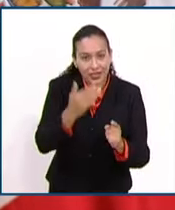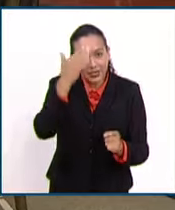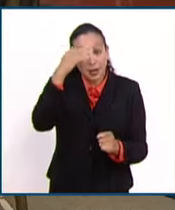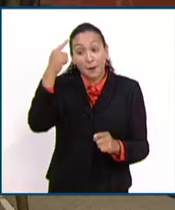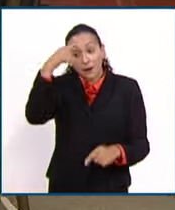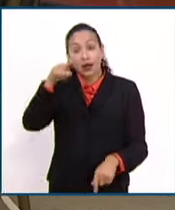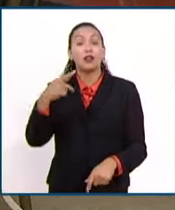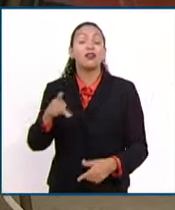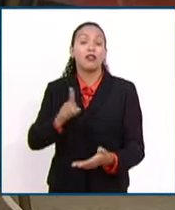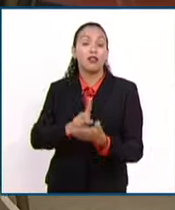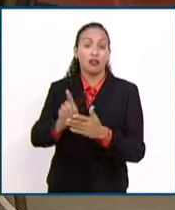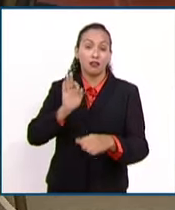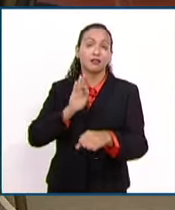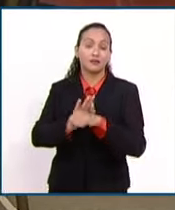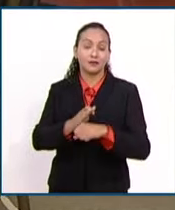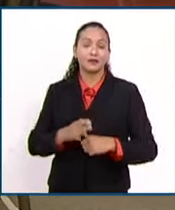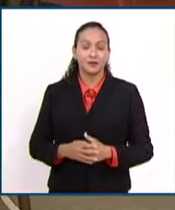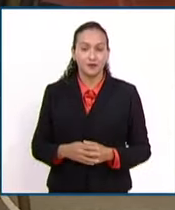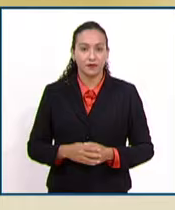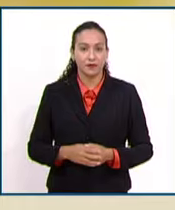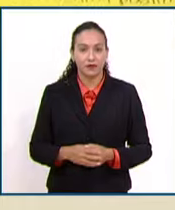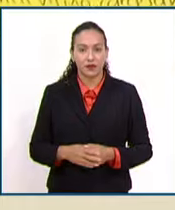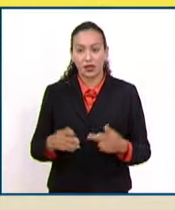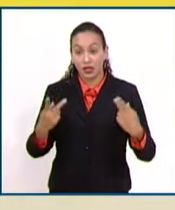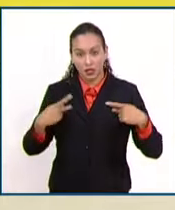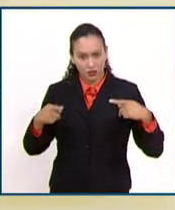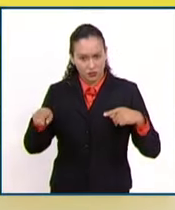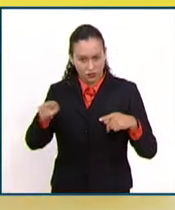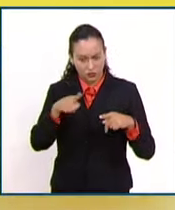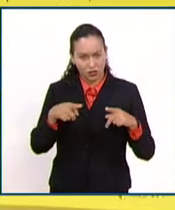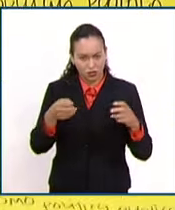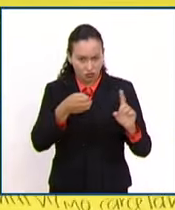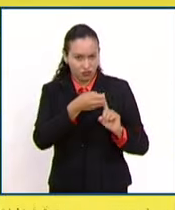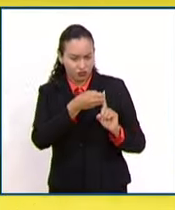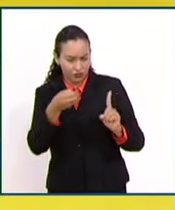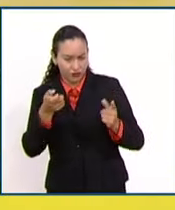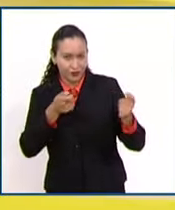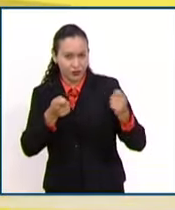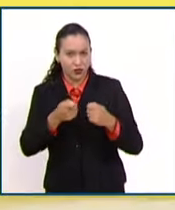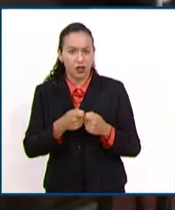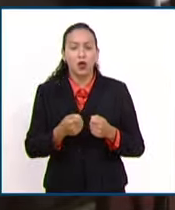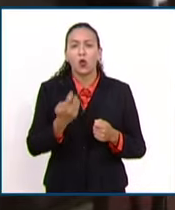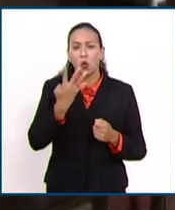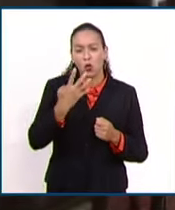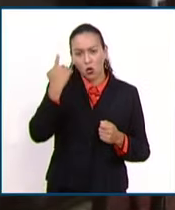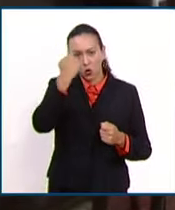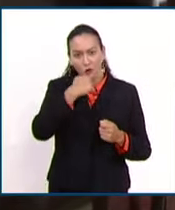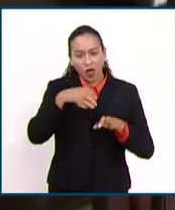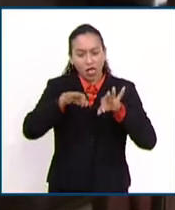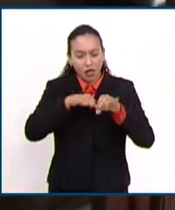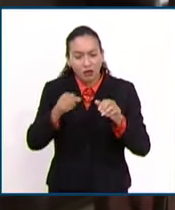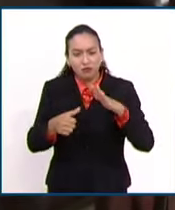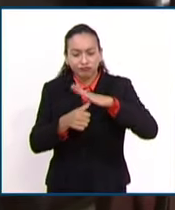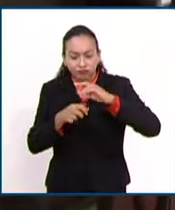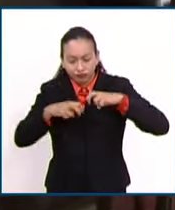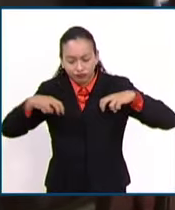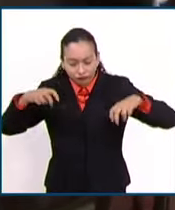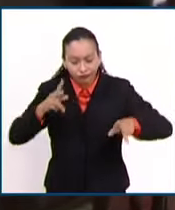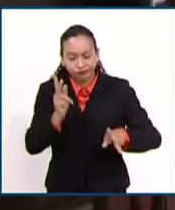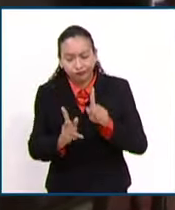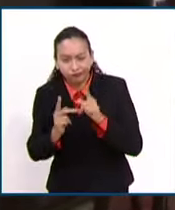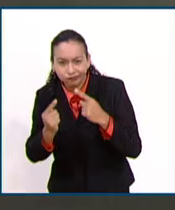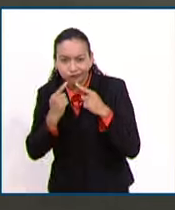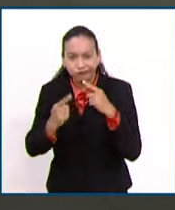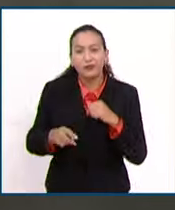derechos. Los participantes organizaron en 18 mesas y durante más de 4 horas trabajaron en la detección de los problemas